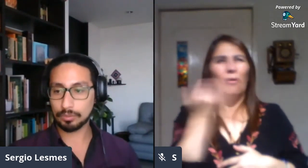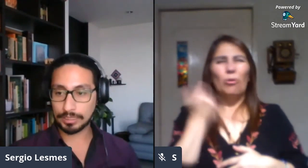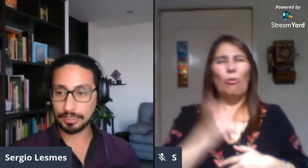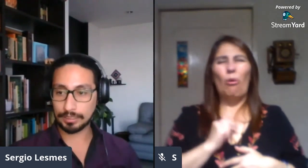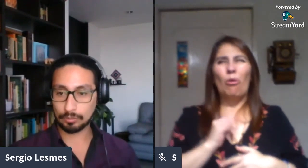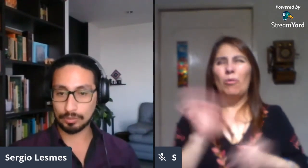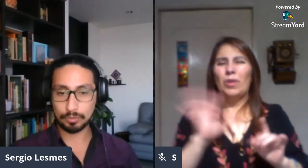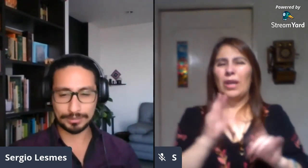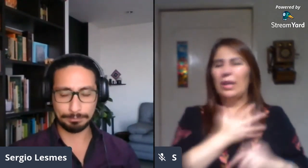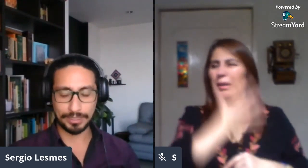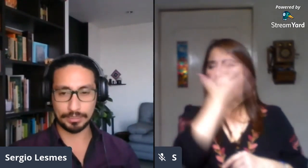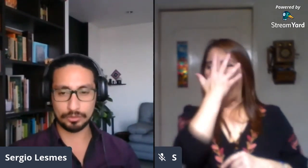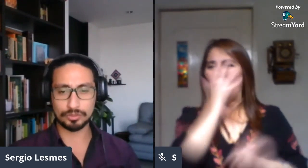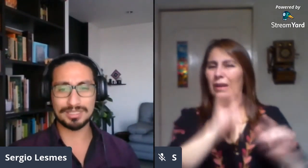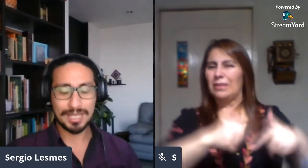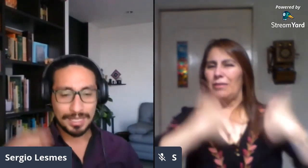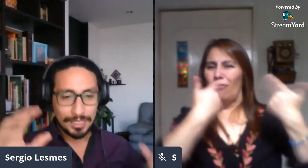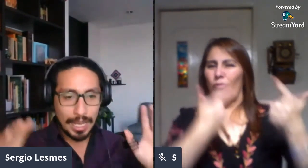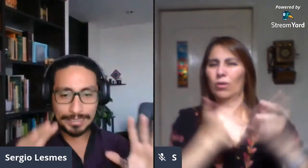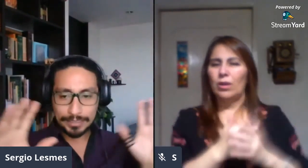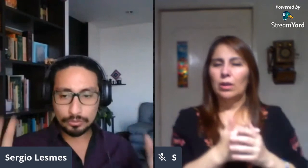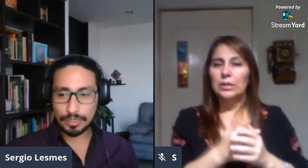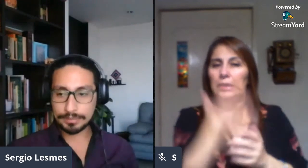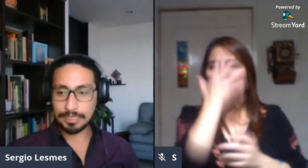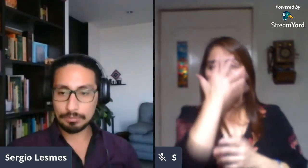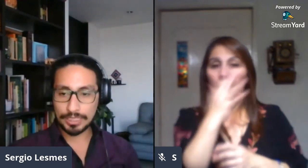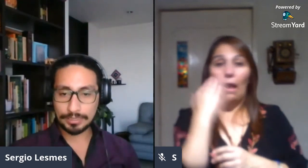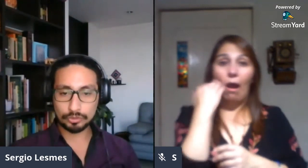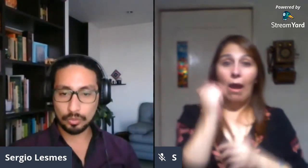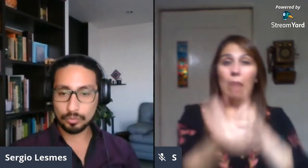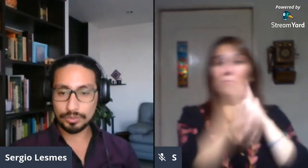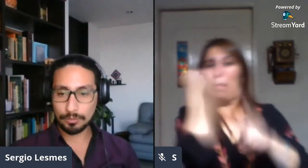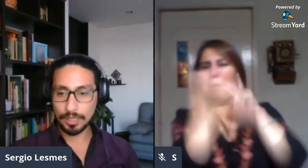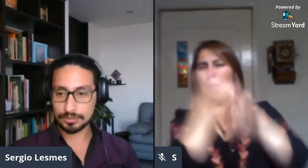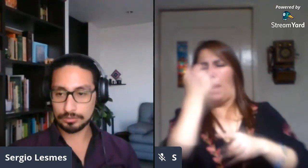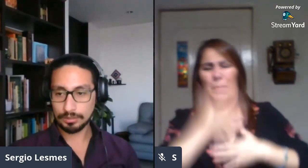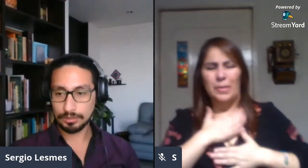pena que una mujer te pegue, ¿no? Entonces, ahí hay, digamos, hay